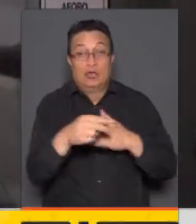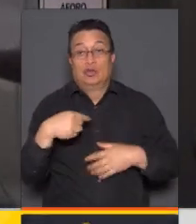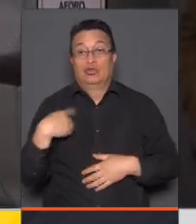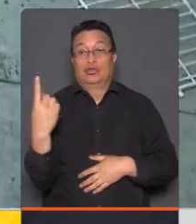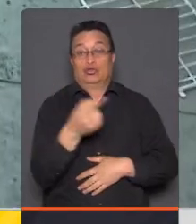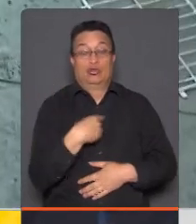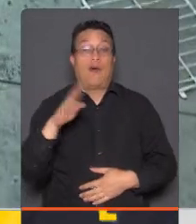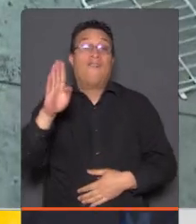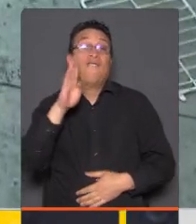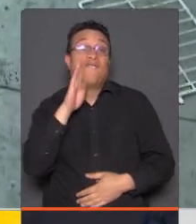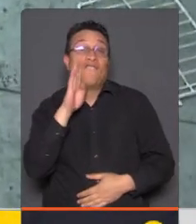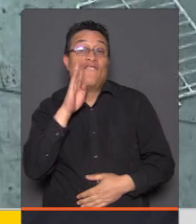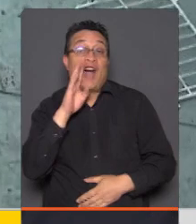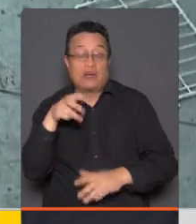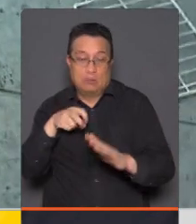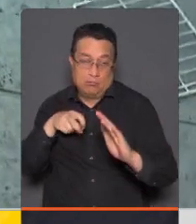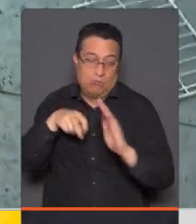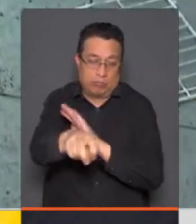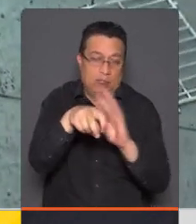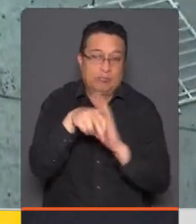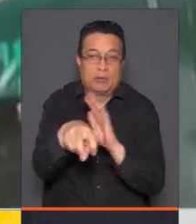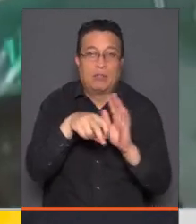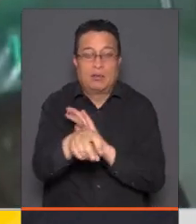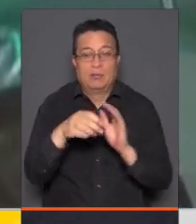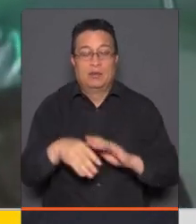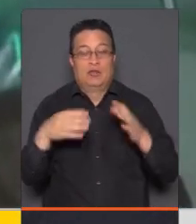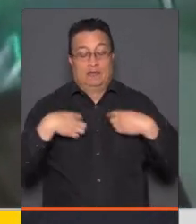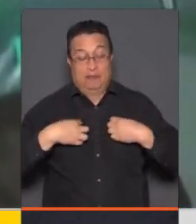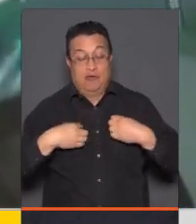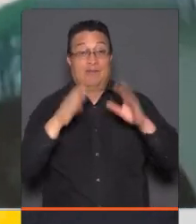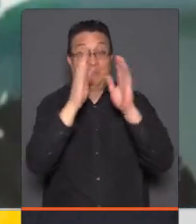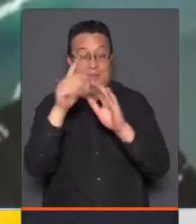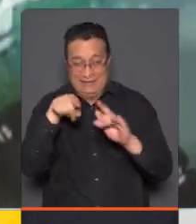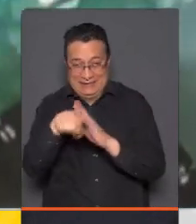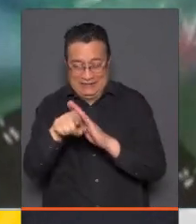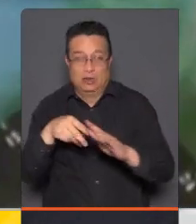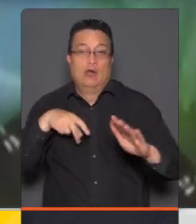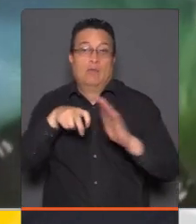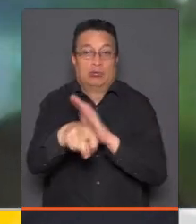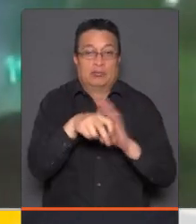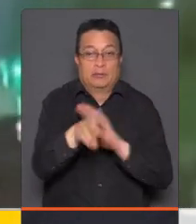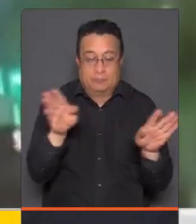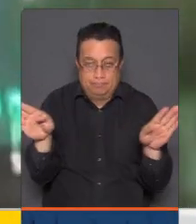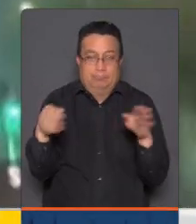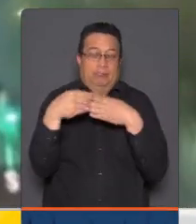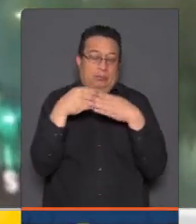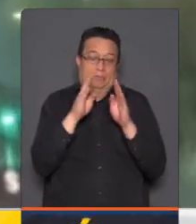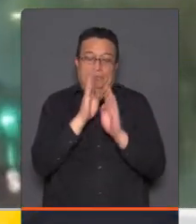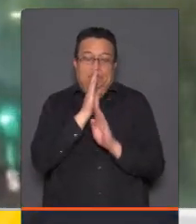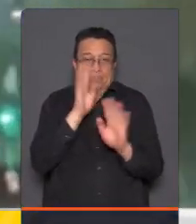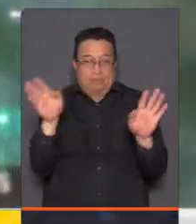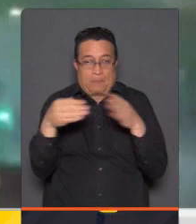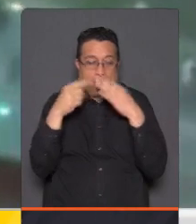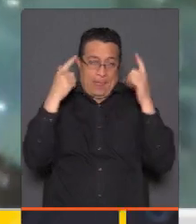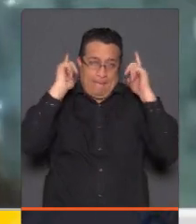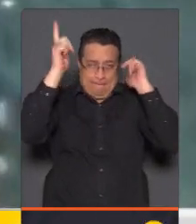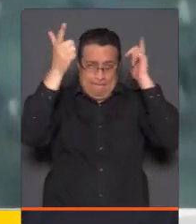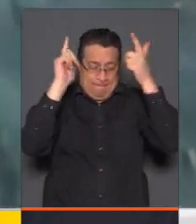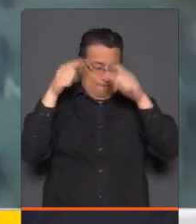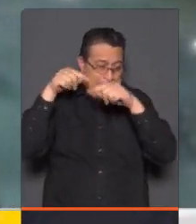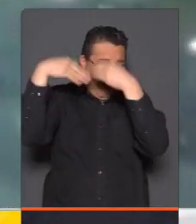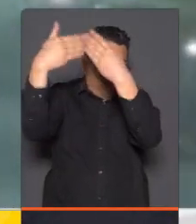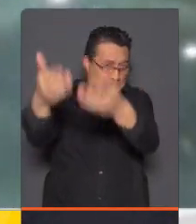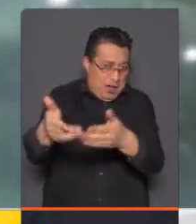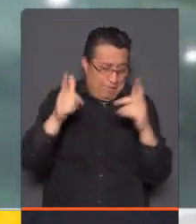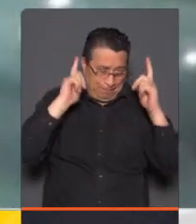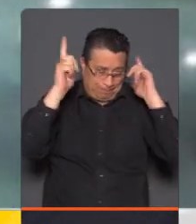baño de donde tenemos el casillero y todo. Ahí nos logramos refugiar. Mientras escuchábamos los ruidos de